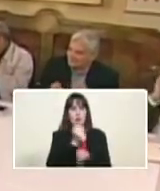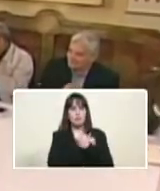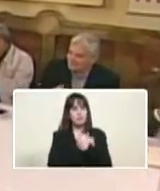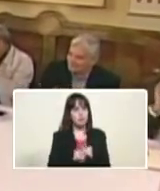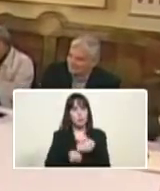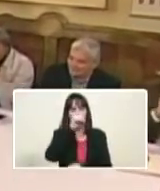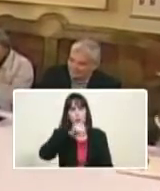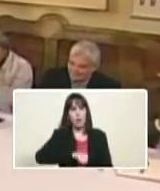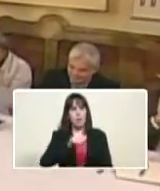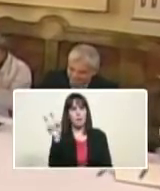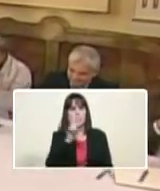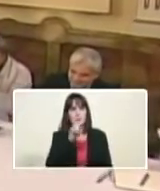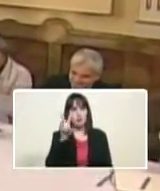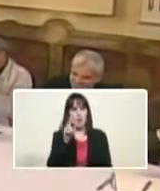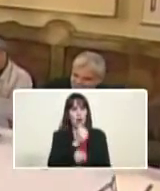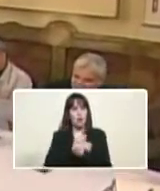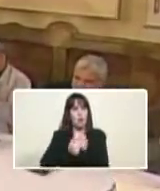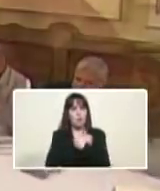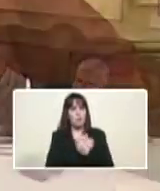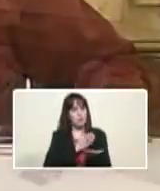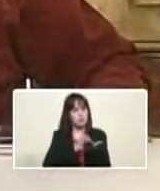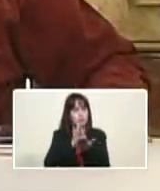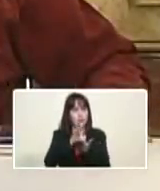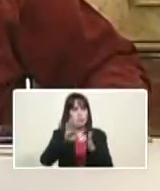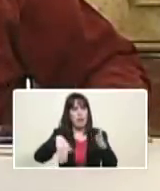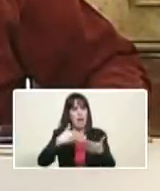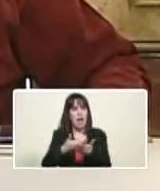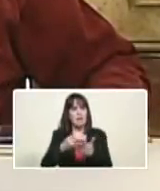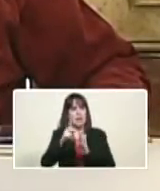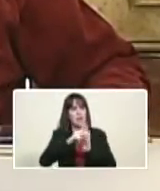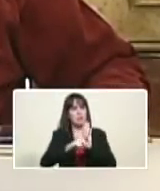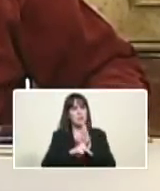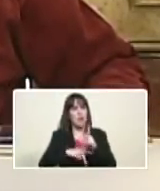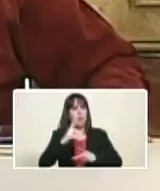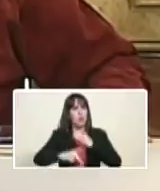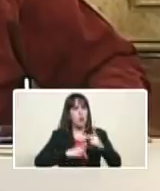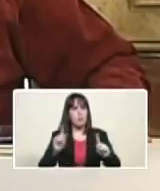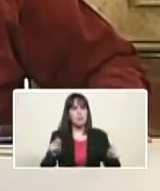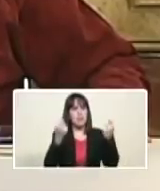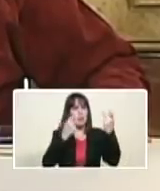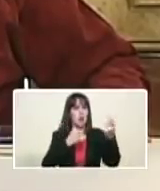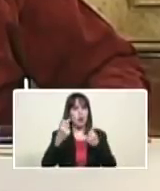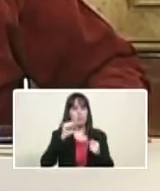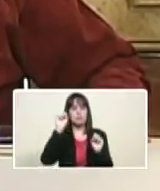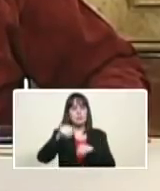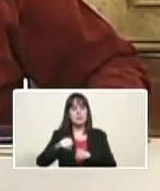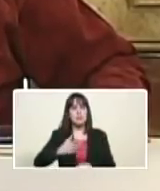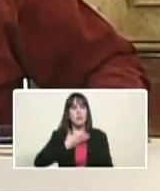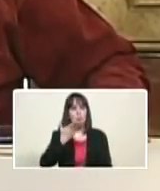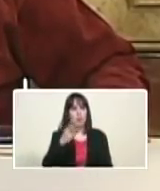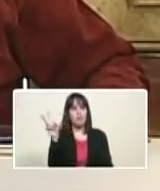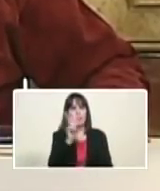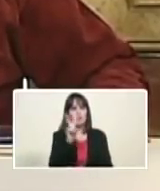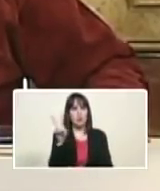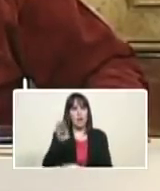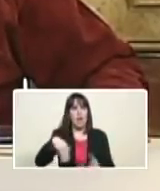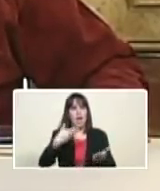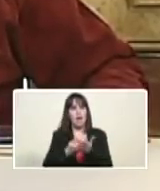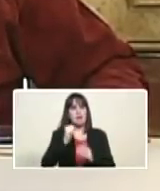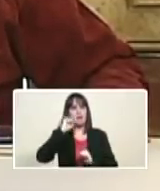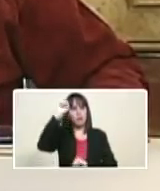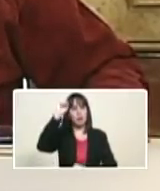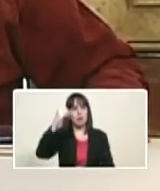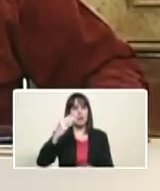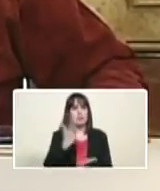patria. Vamos con amor a consolidar el programa de recuperación económica. ¡Sí se puede, Venezuela! ¡Hasta la victoria